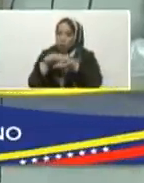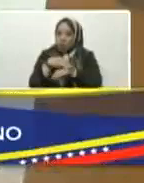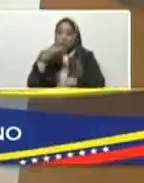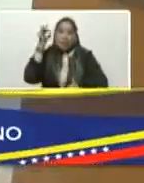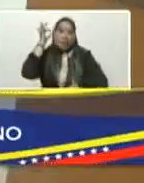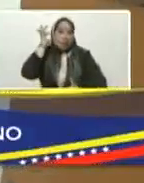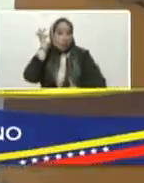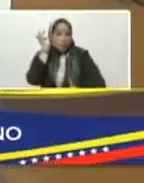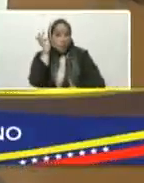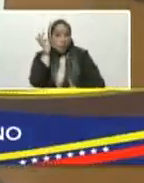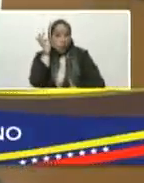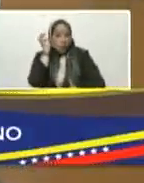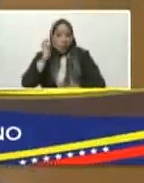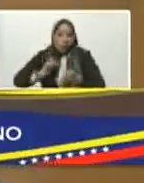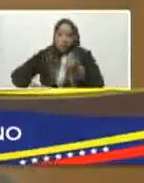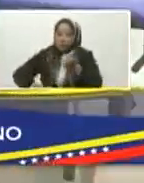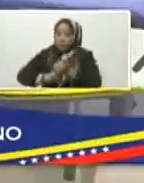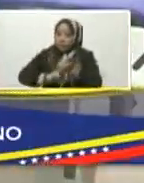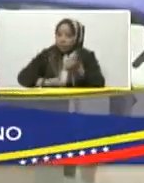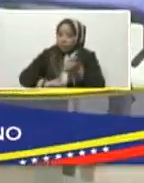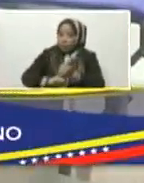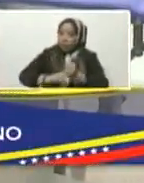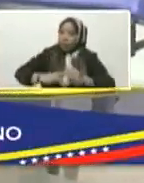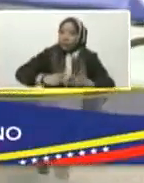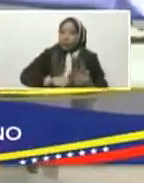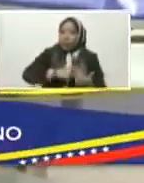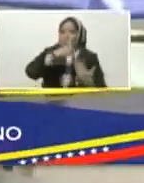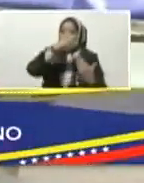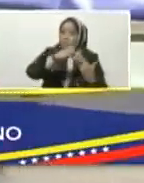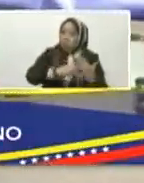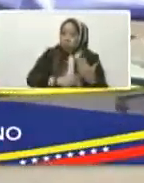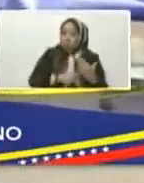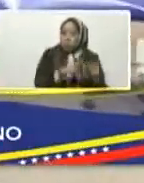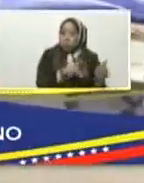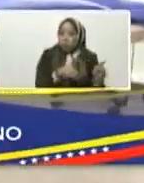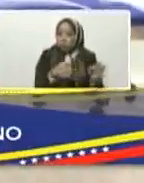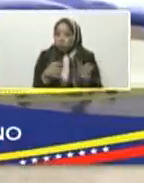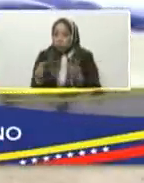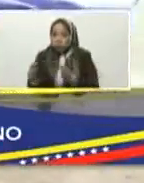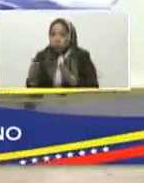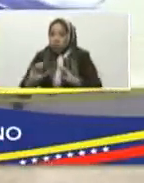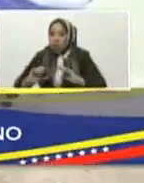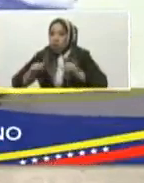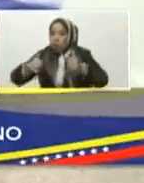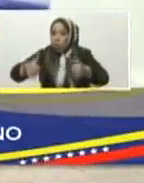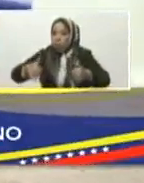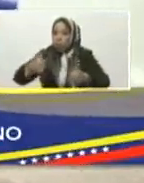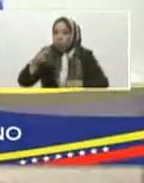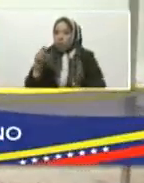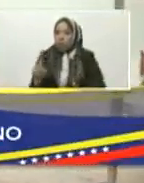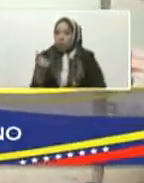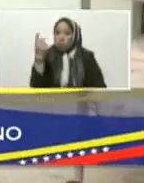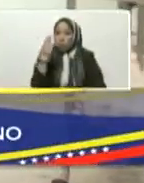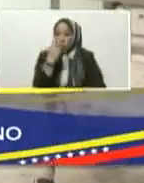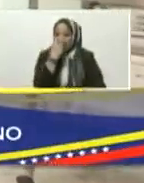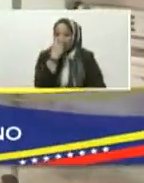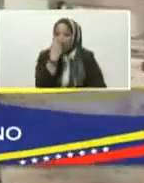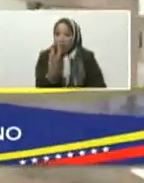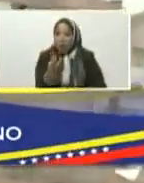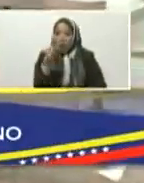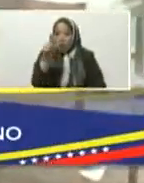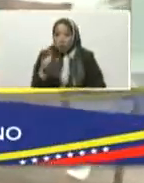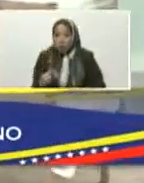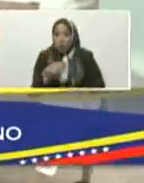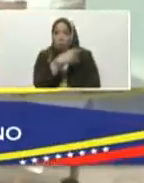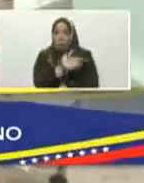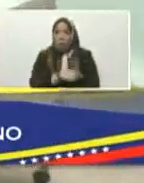verdad fue un proyecto que nació en el momento que yo visité este hospital, de verdad, porque yo vengo del distrito también, vengo de